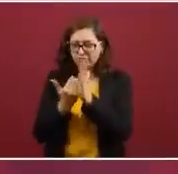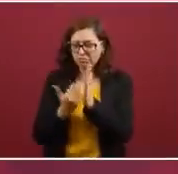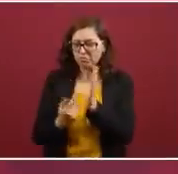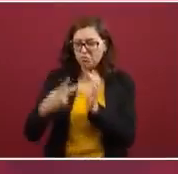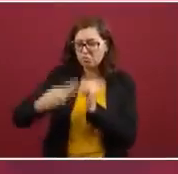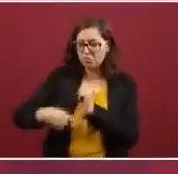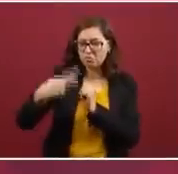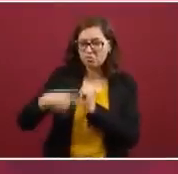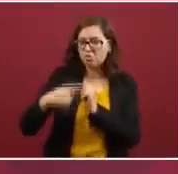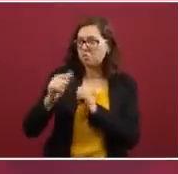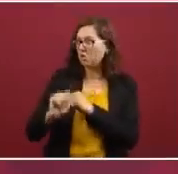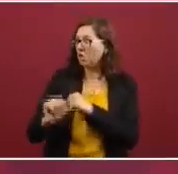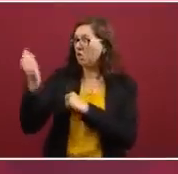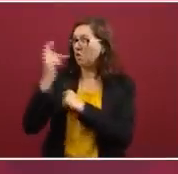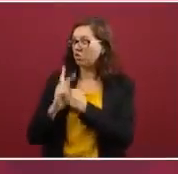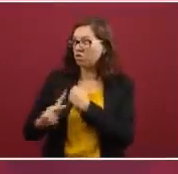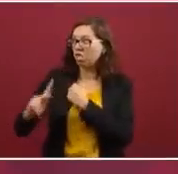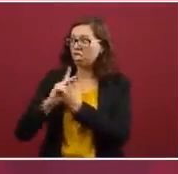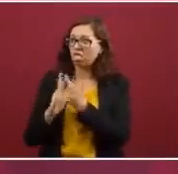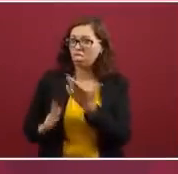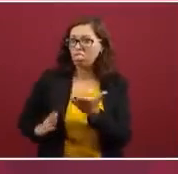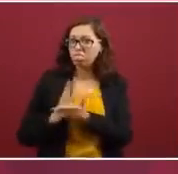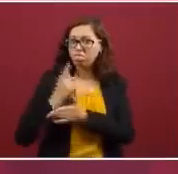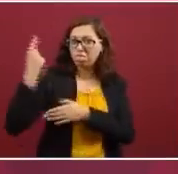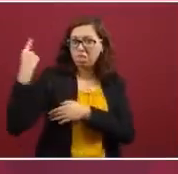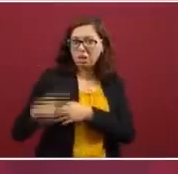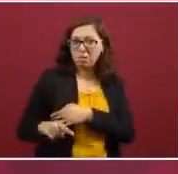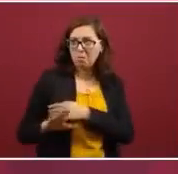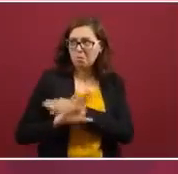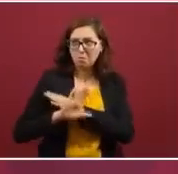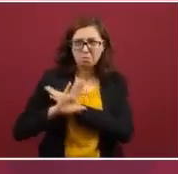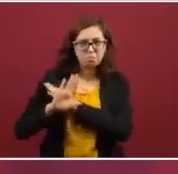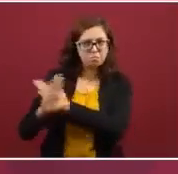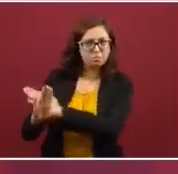también definida por nosotros.